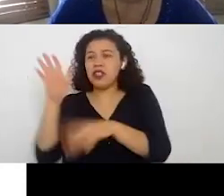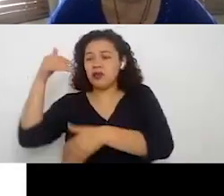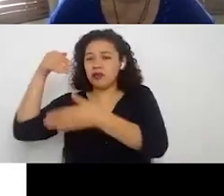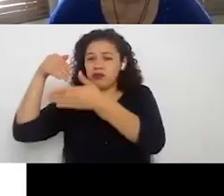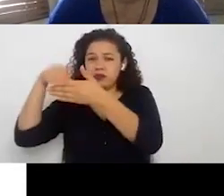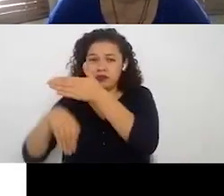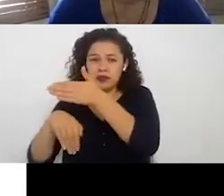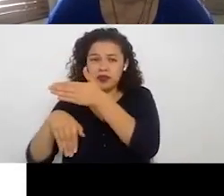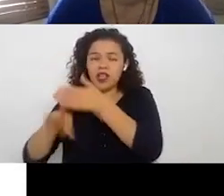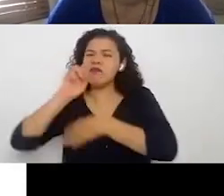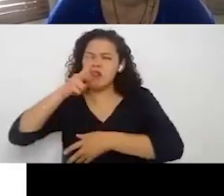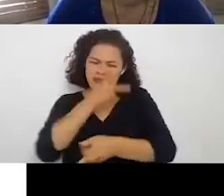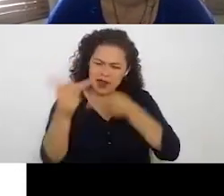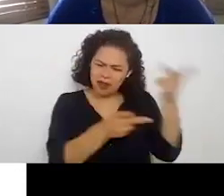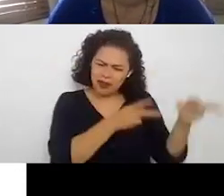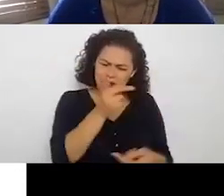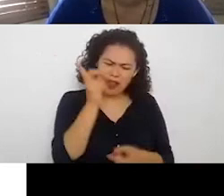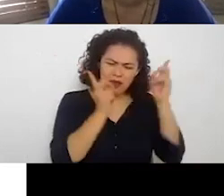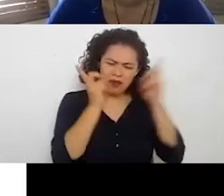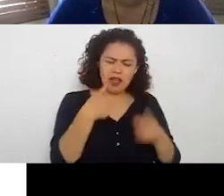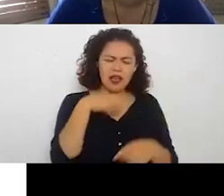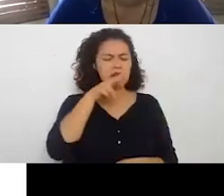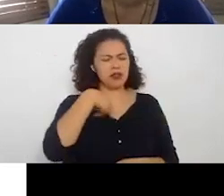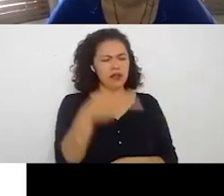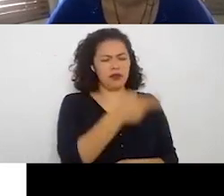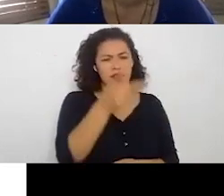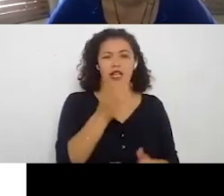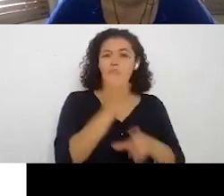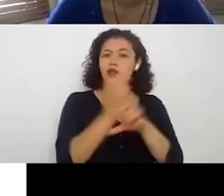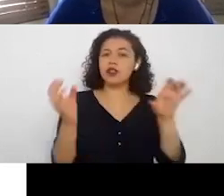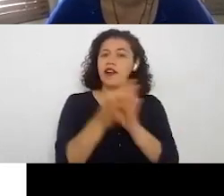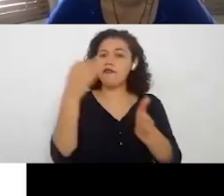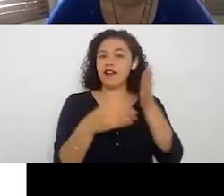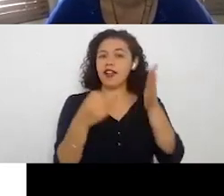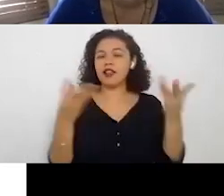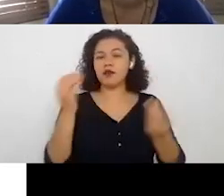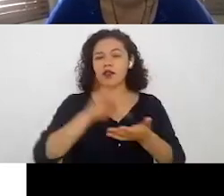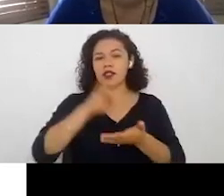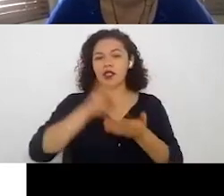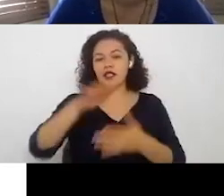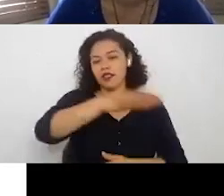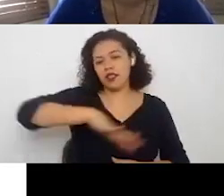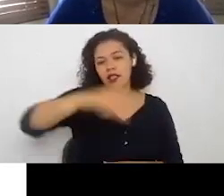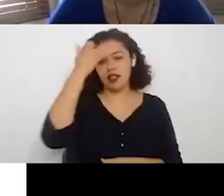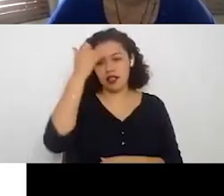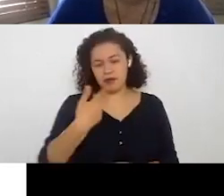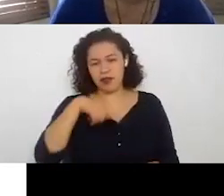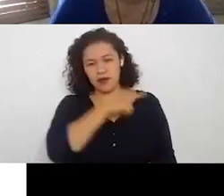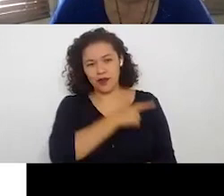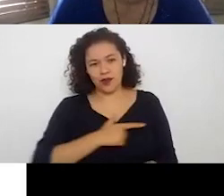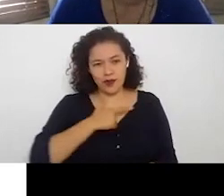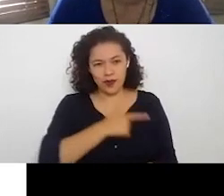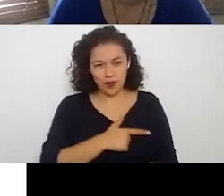un quiebre. Hay que hacerlo. Tenemos mucha tarea que por hacer. Muchísimas gracias por el espacio. Encantada de